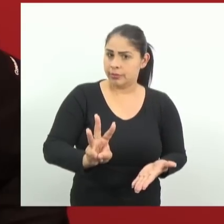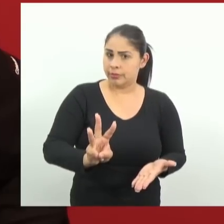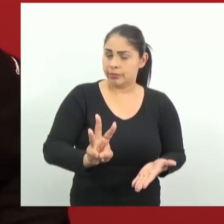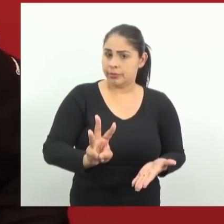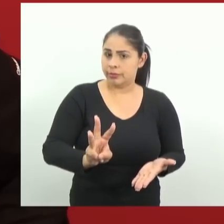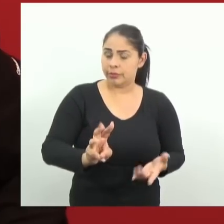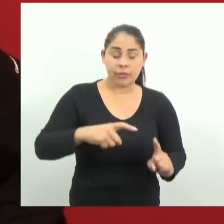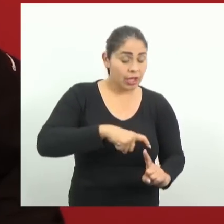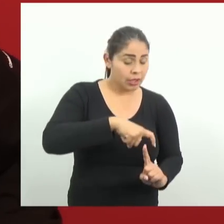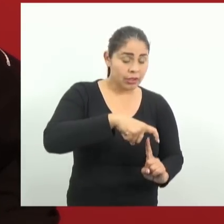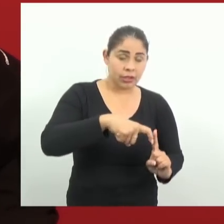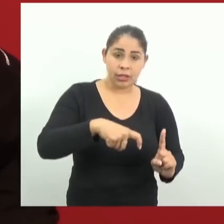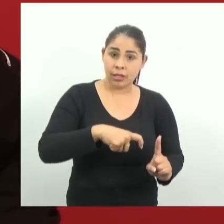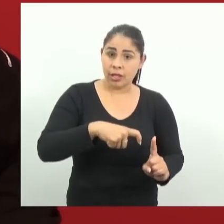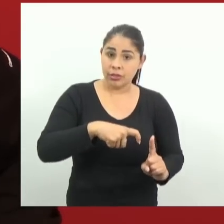Vale.